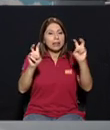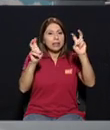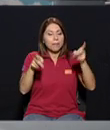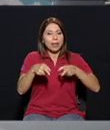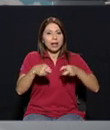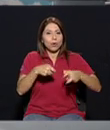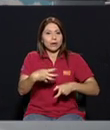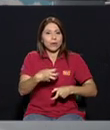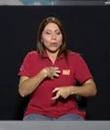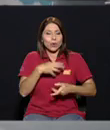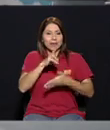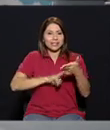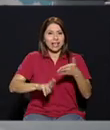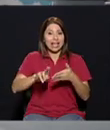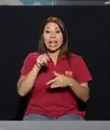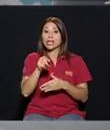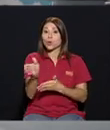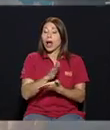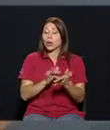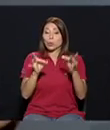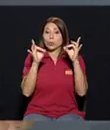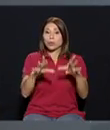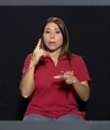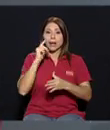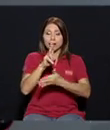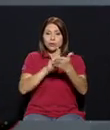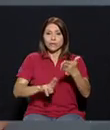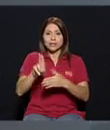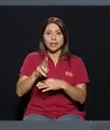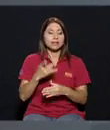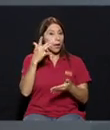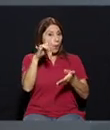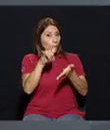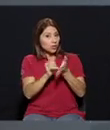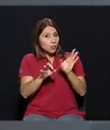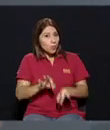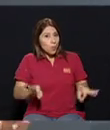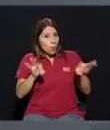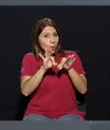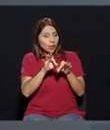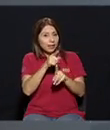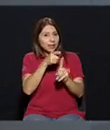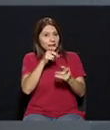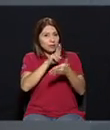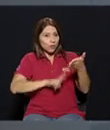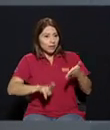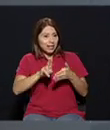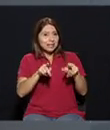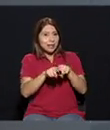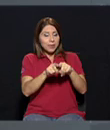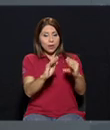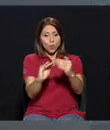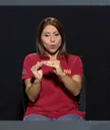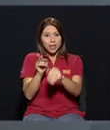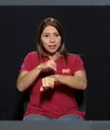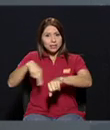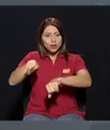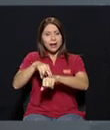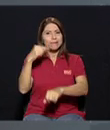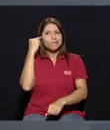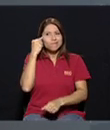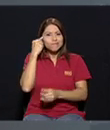las universidades. Por eso es muy importante que tanto desde las universidades como desde la comunidad nacional se reflexione sobre el tema de la